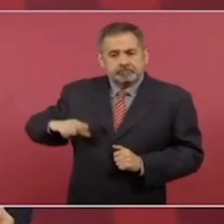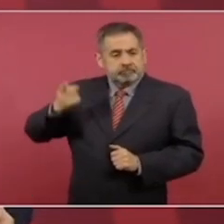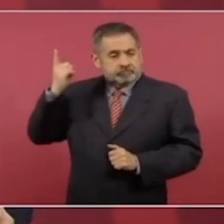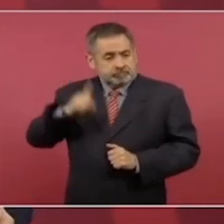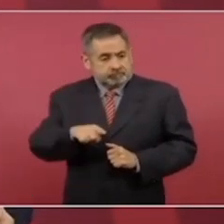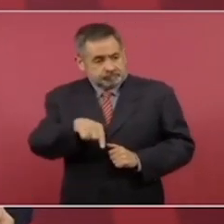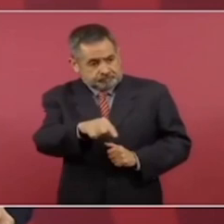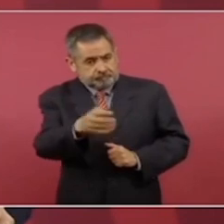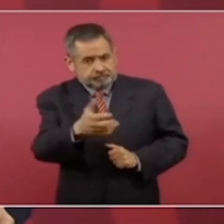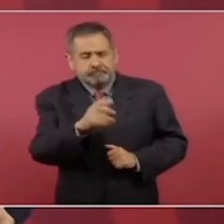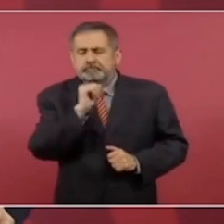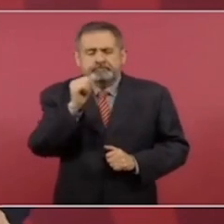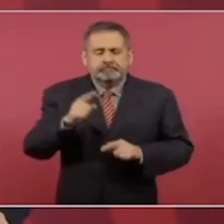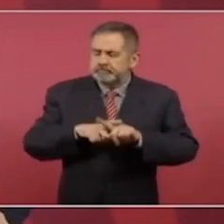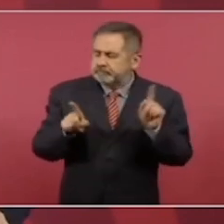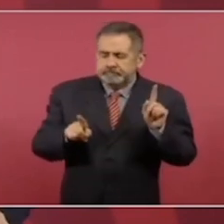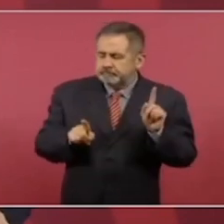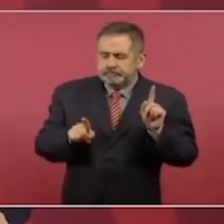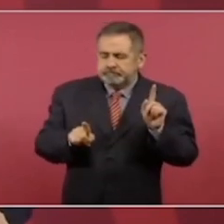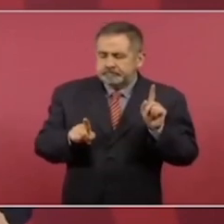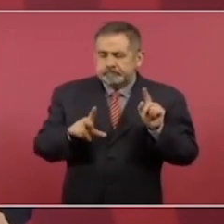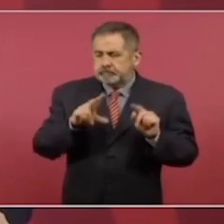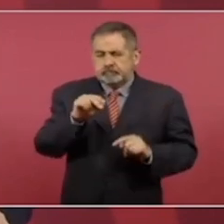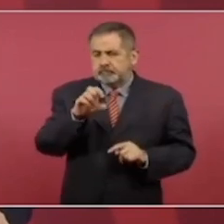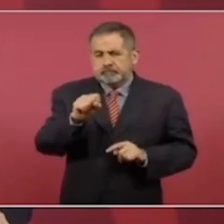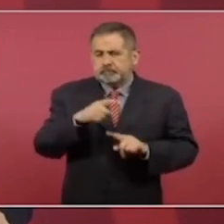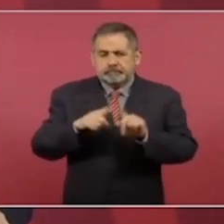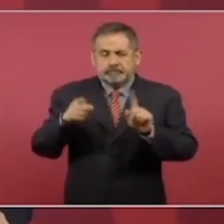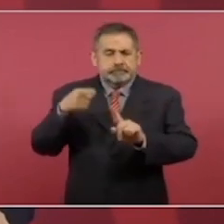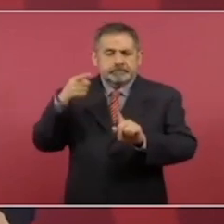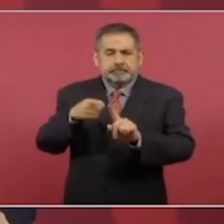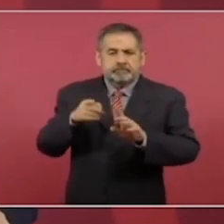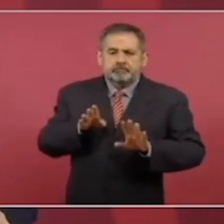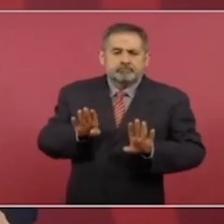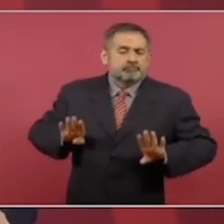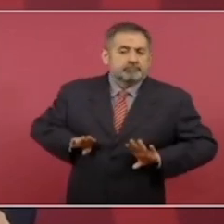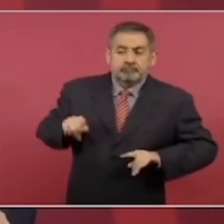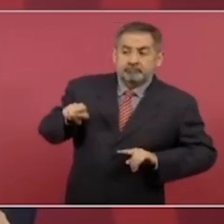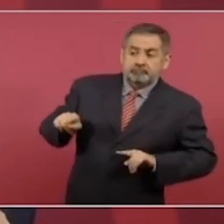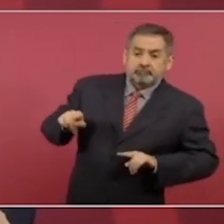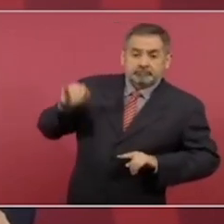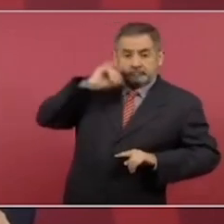gobierno. No es esa la actitud.